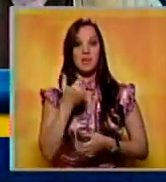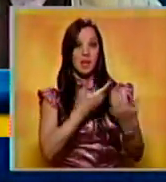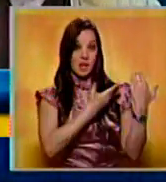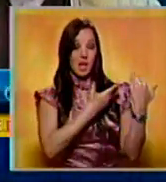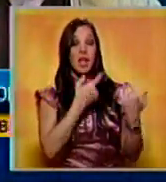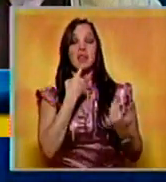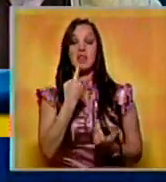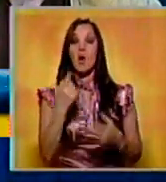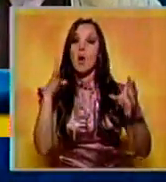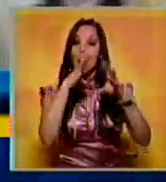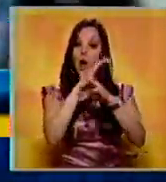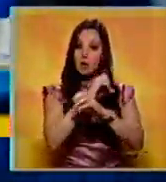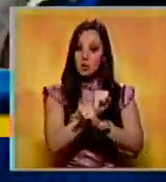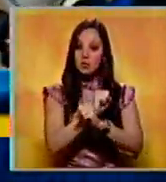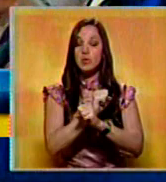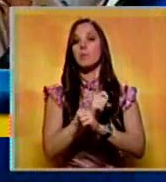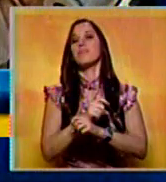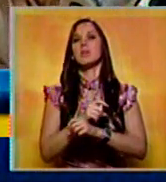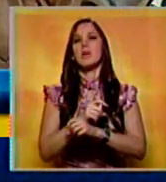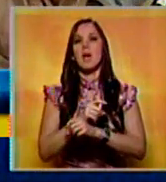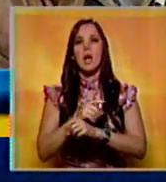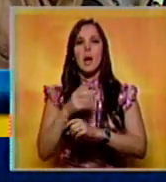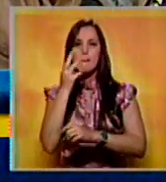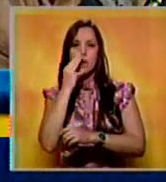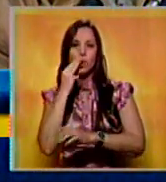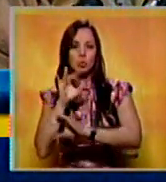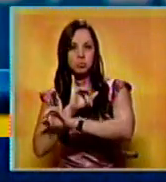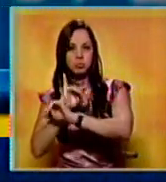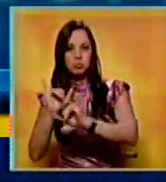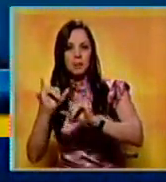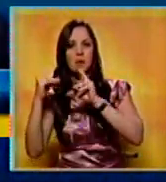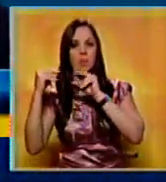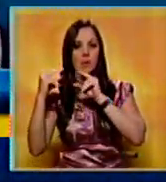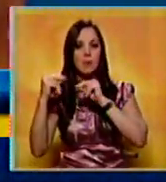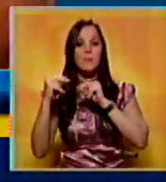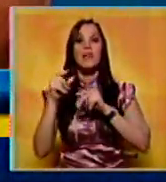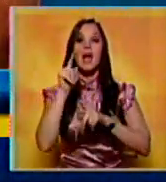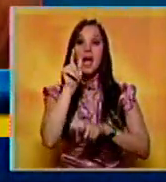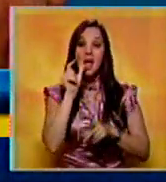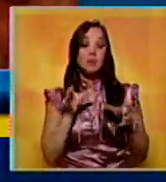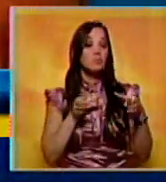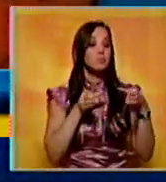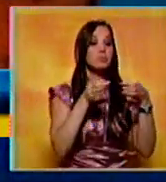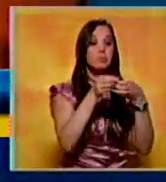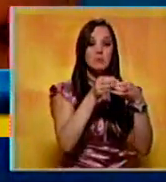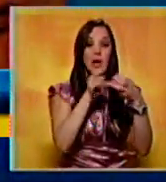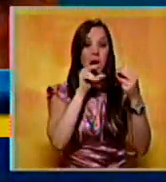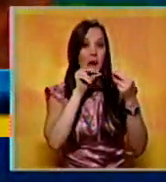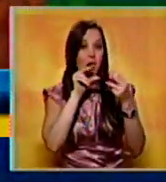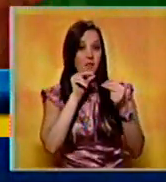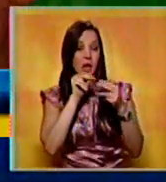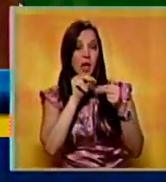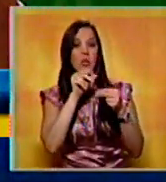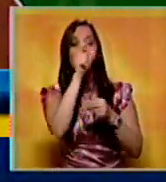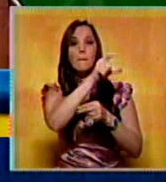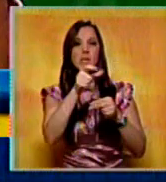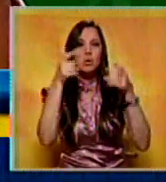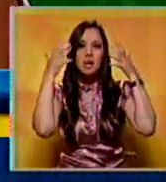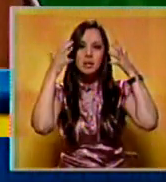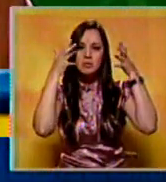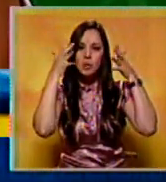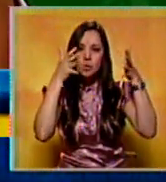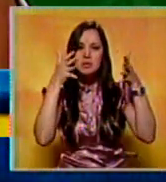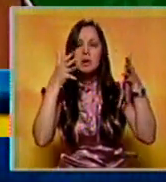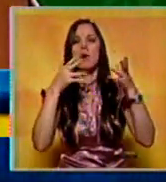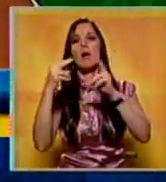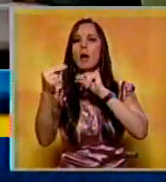que desde anoche, minutos después de culminado el mensaje del presidente, estuvo reunido con su equipo de asesores desde el punto de vista social y desde el